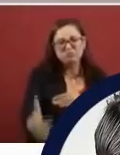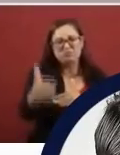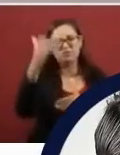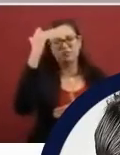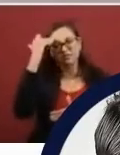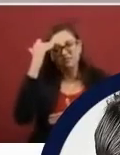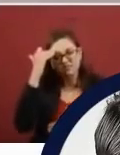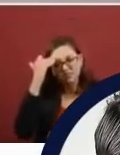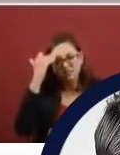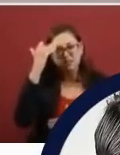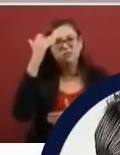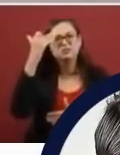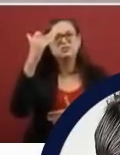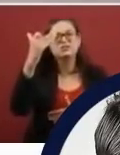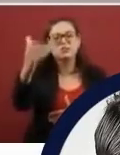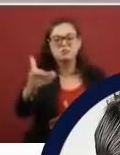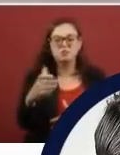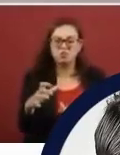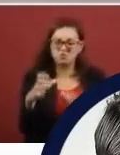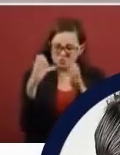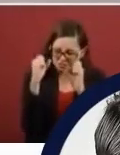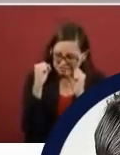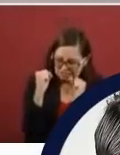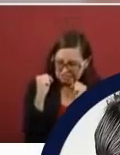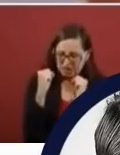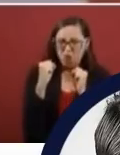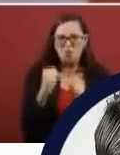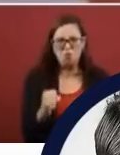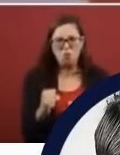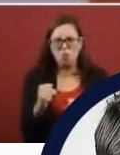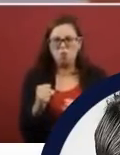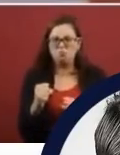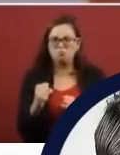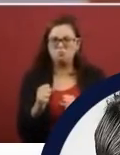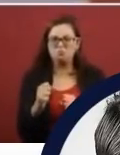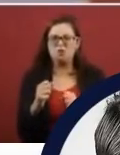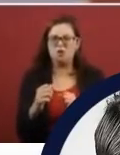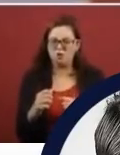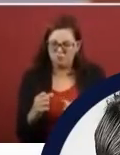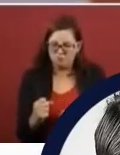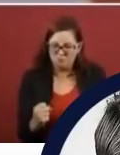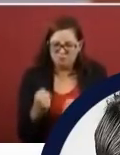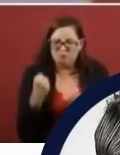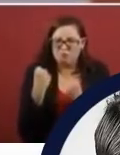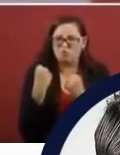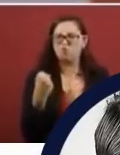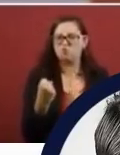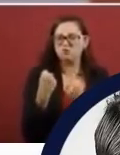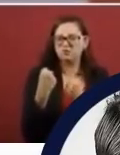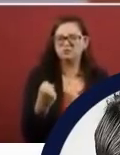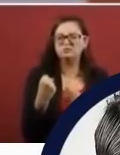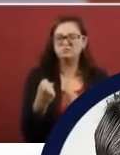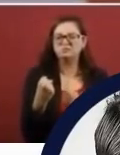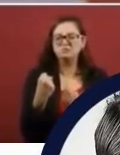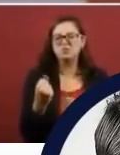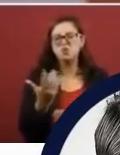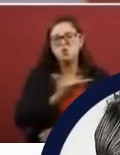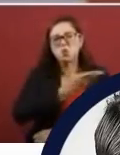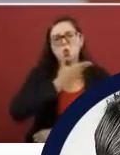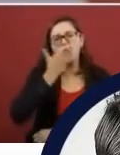porque la displicencia, la unanimidad, el silencio, el consenso